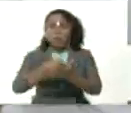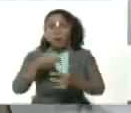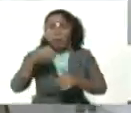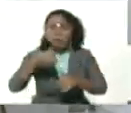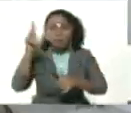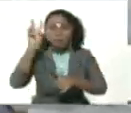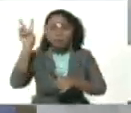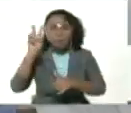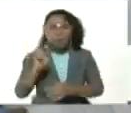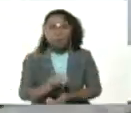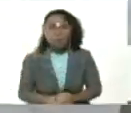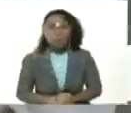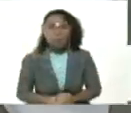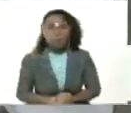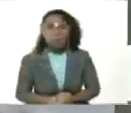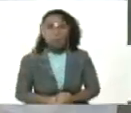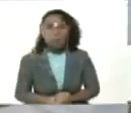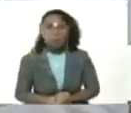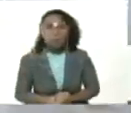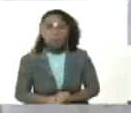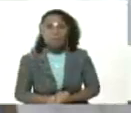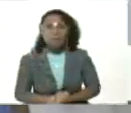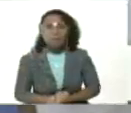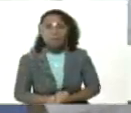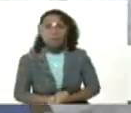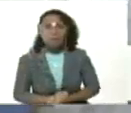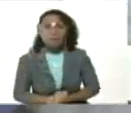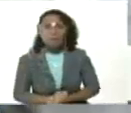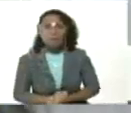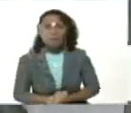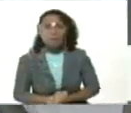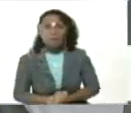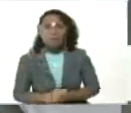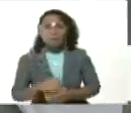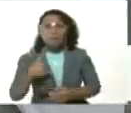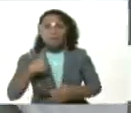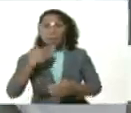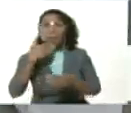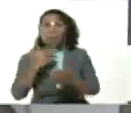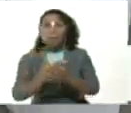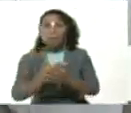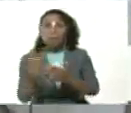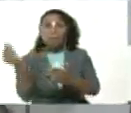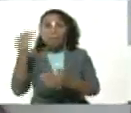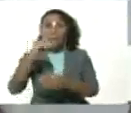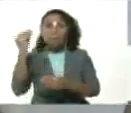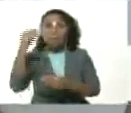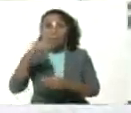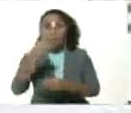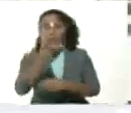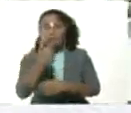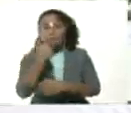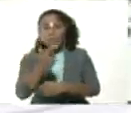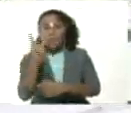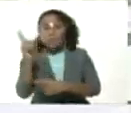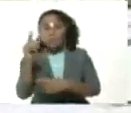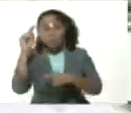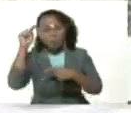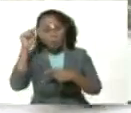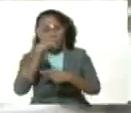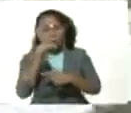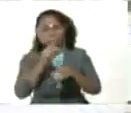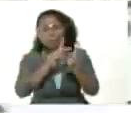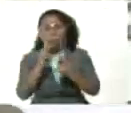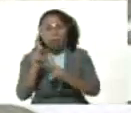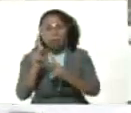Venezuela. Hermano presidente, si me permite añadir, nosotros, como usted lo ha orientado, estamos enfocados en el plan de